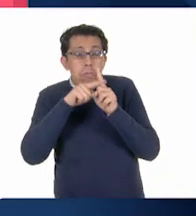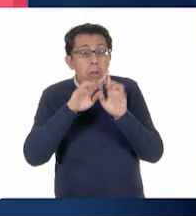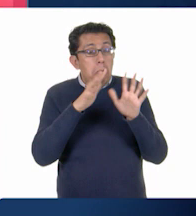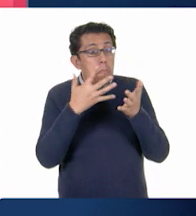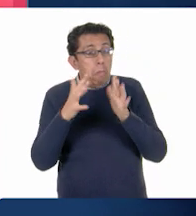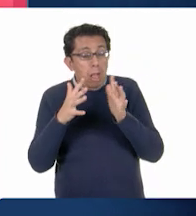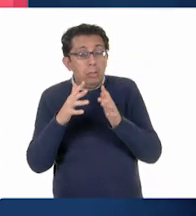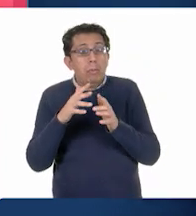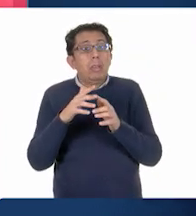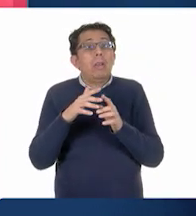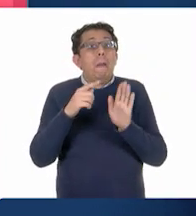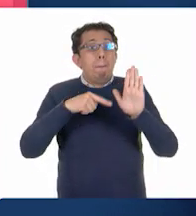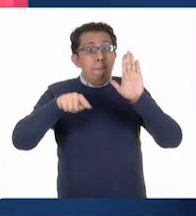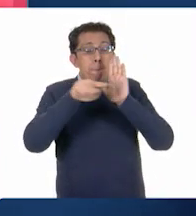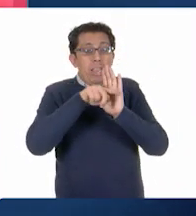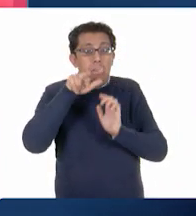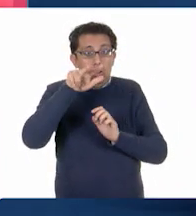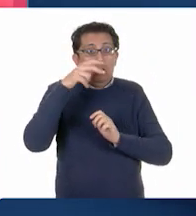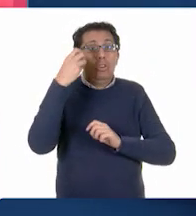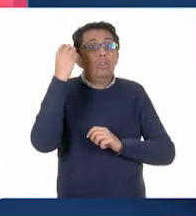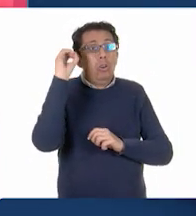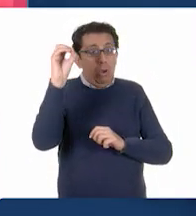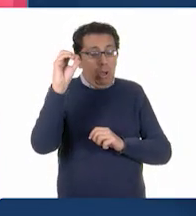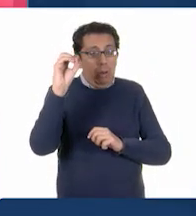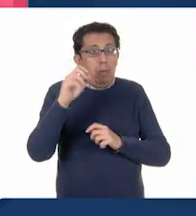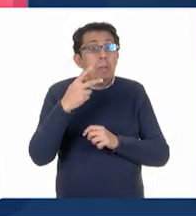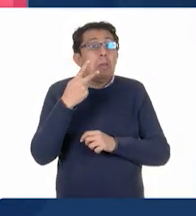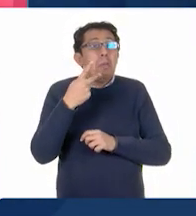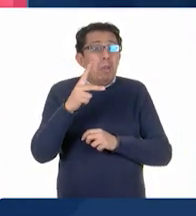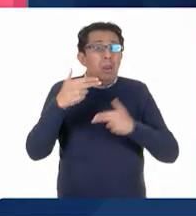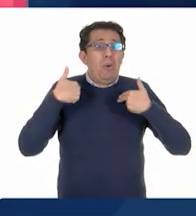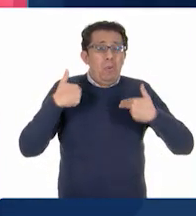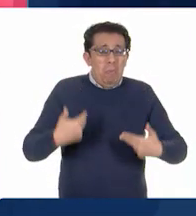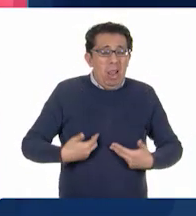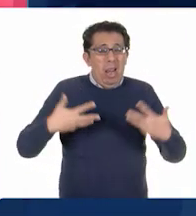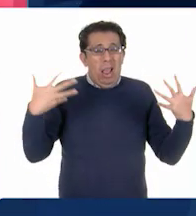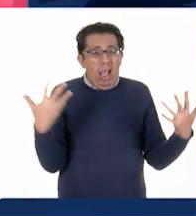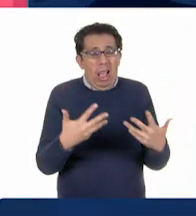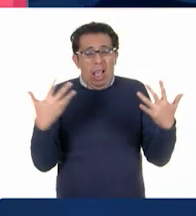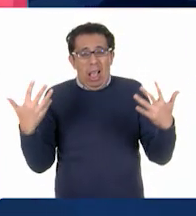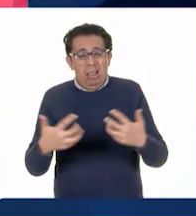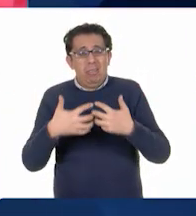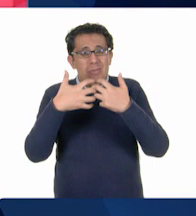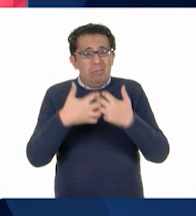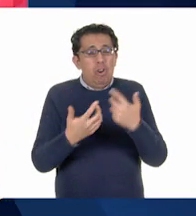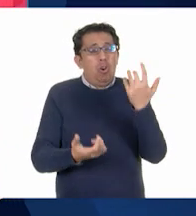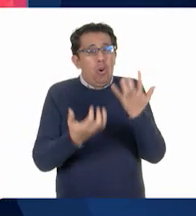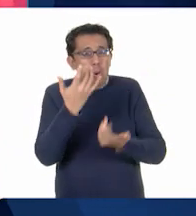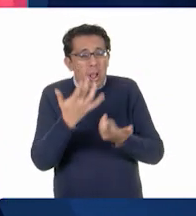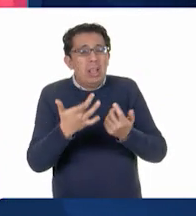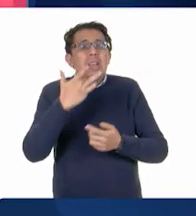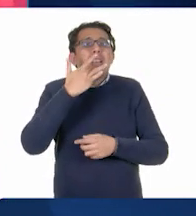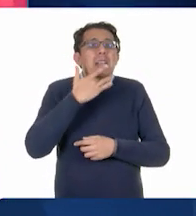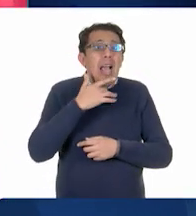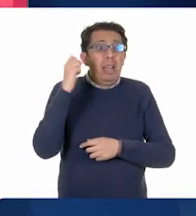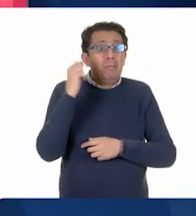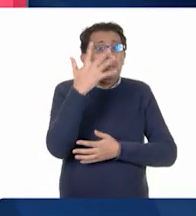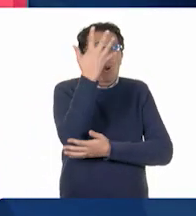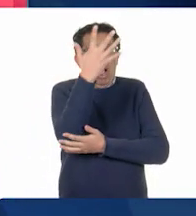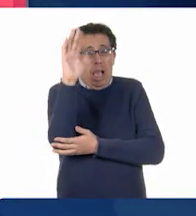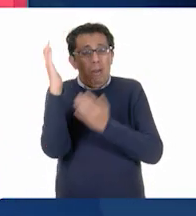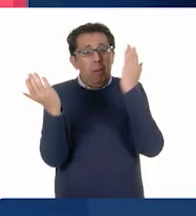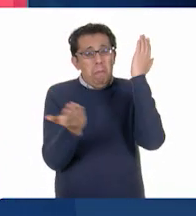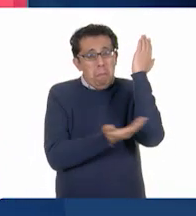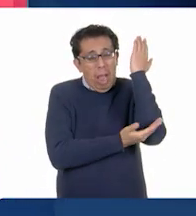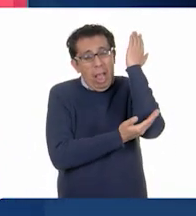18 grados centígrados. Sin embargo, actividades humanas como la quema de combustibles fósiles y la deforestación de los